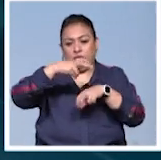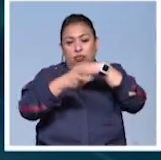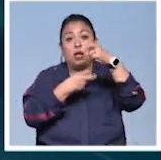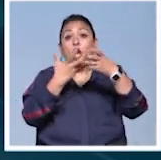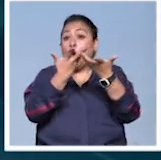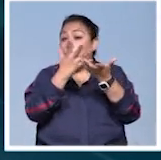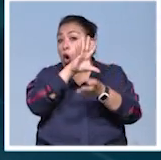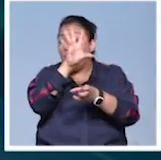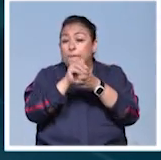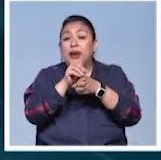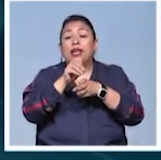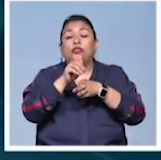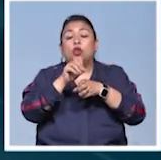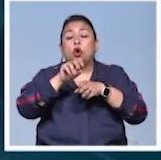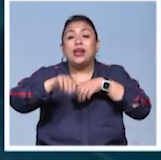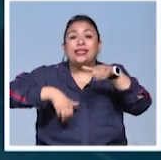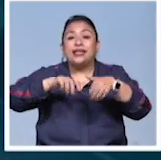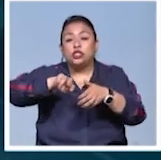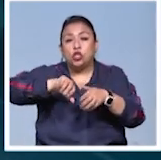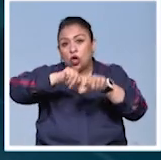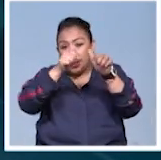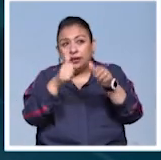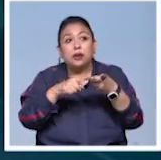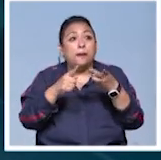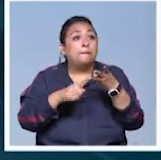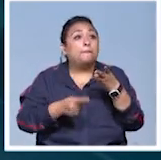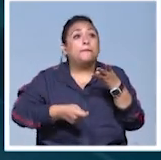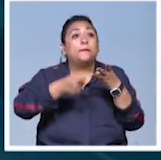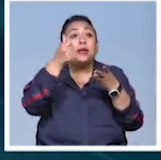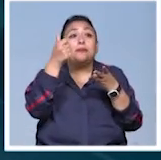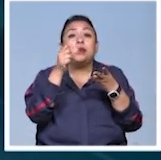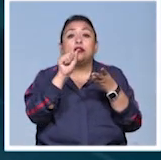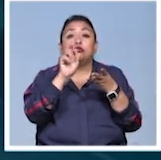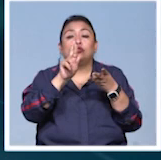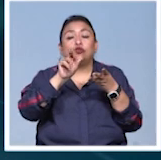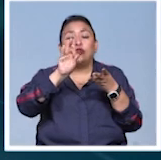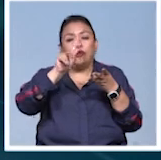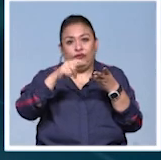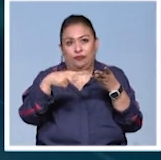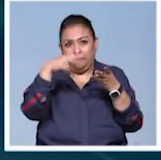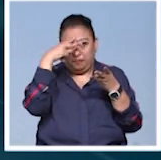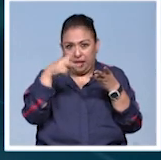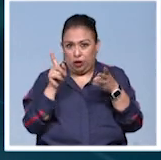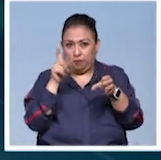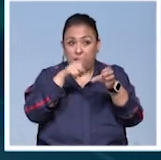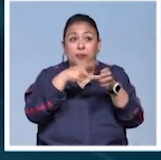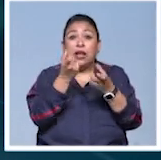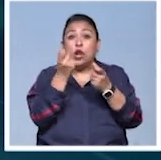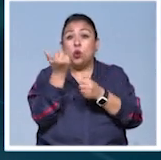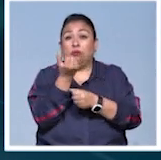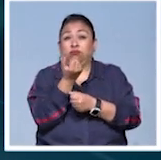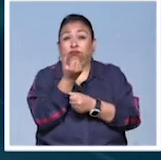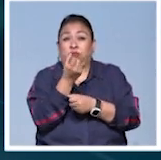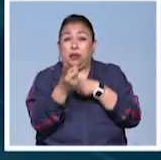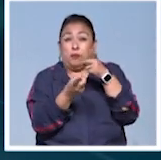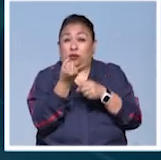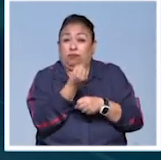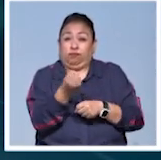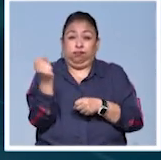natación artística y también por primera vez clasificó un surfista mexicano. Algunos de los atletas más fuertes que